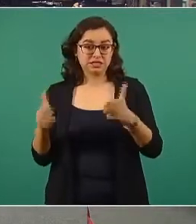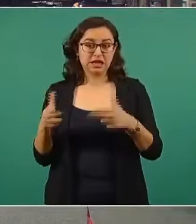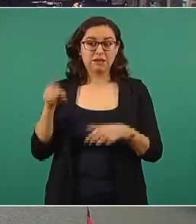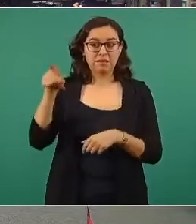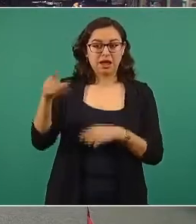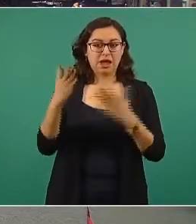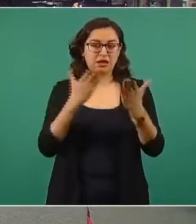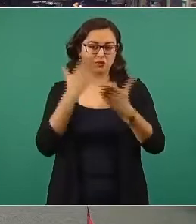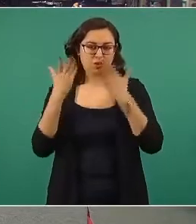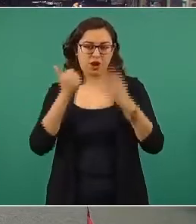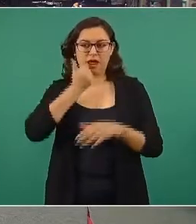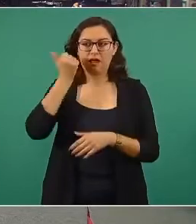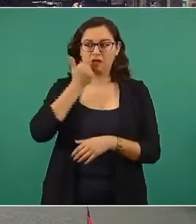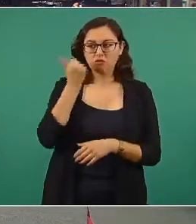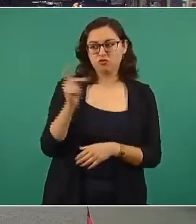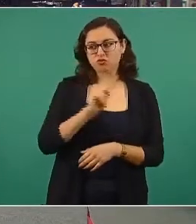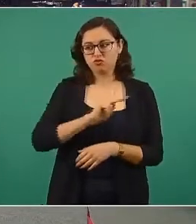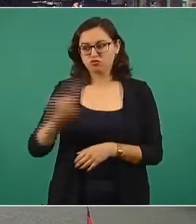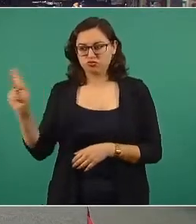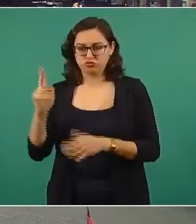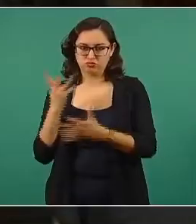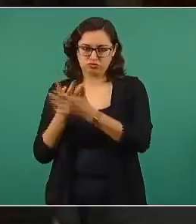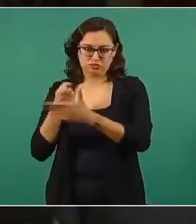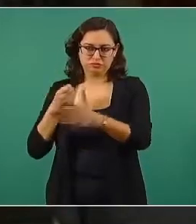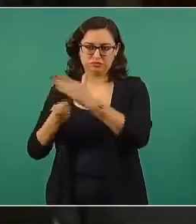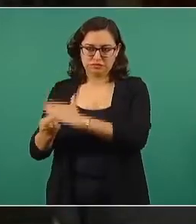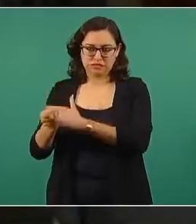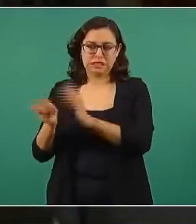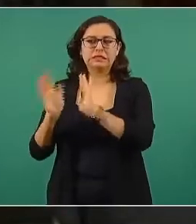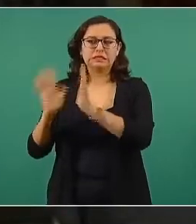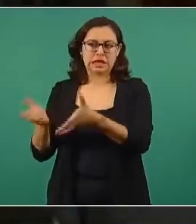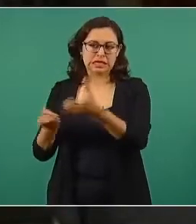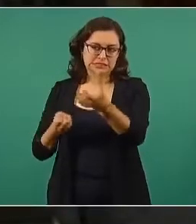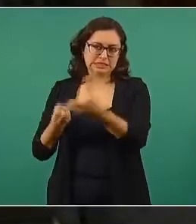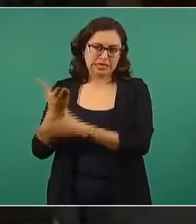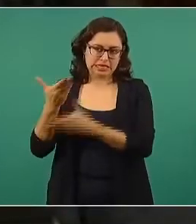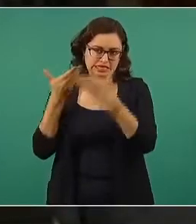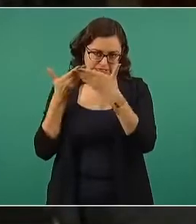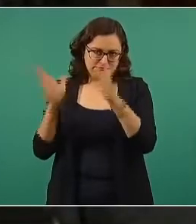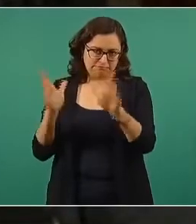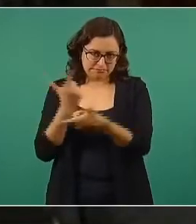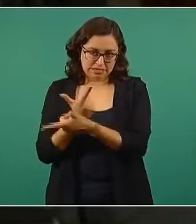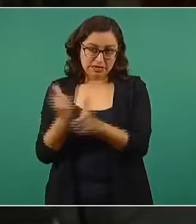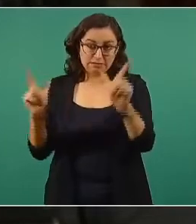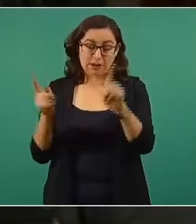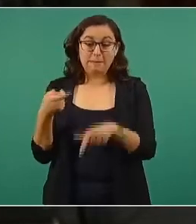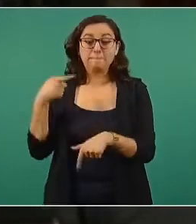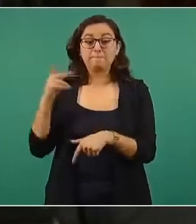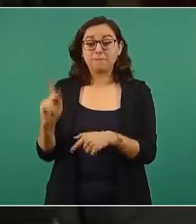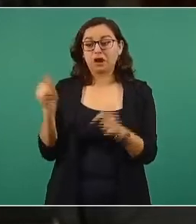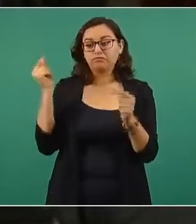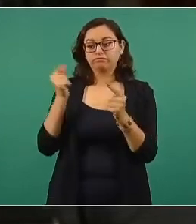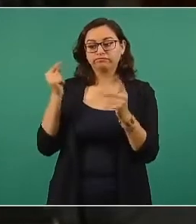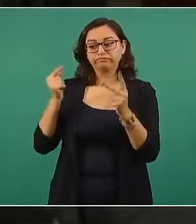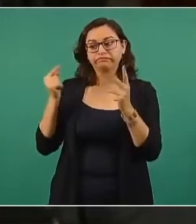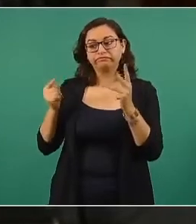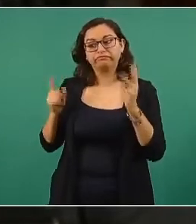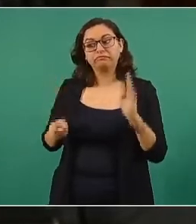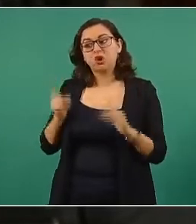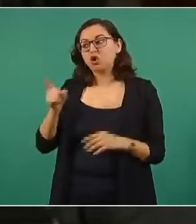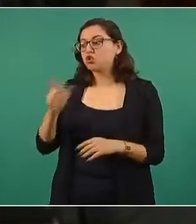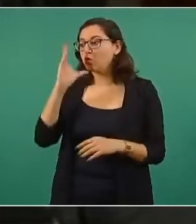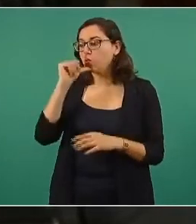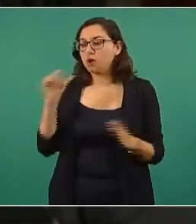Chiapas. Sin embargo, la liberación fue de manera condicionada. Se les ha prohibido participar en actos políticos.